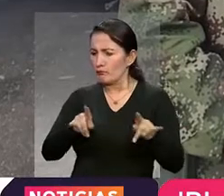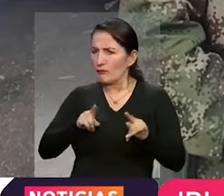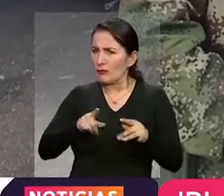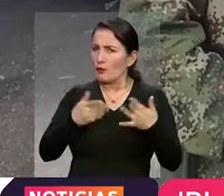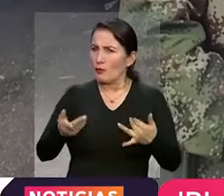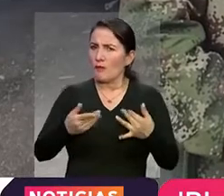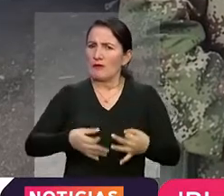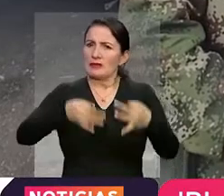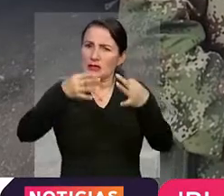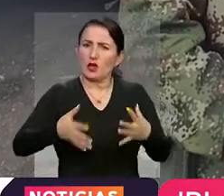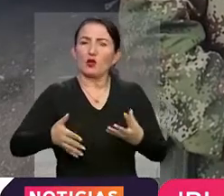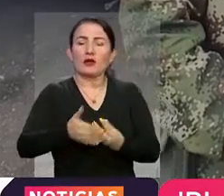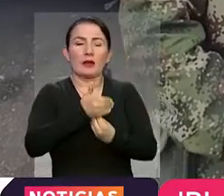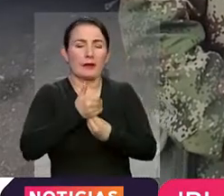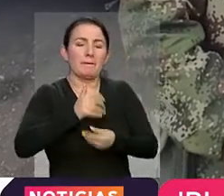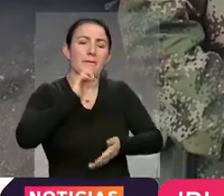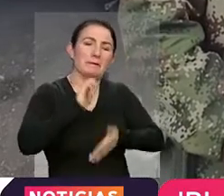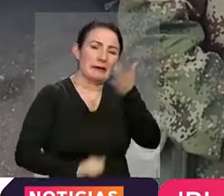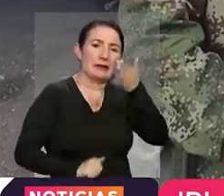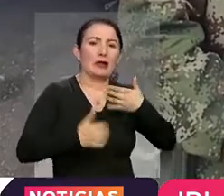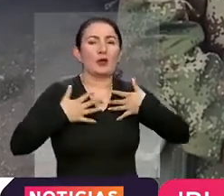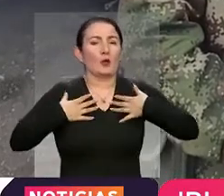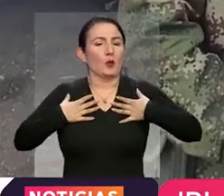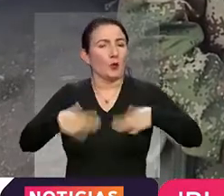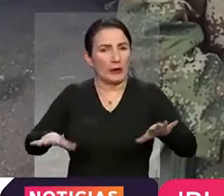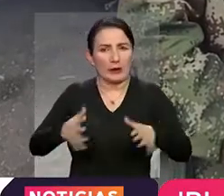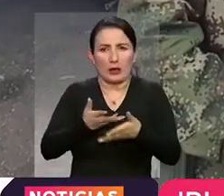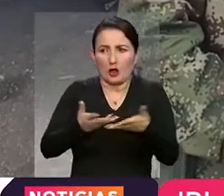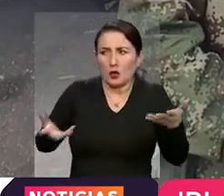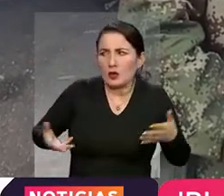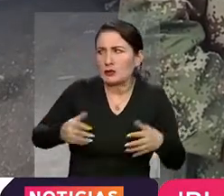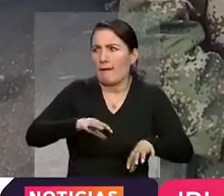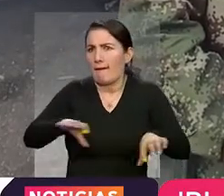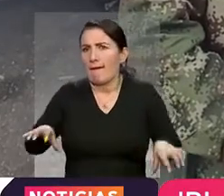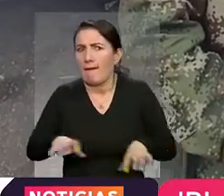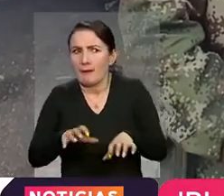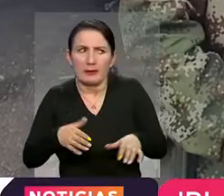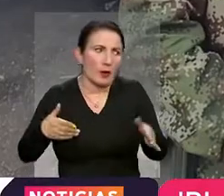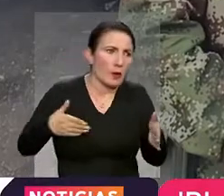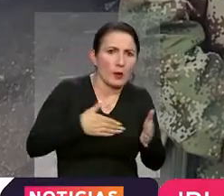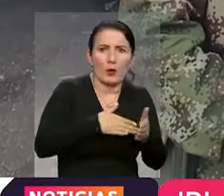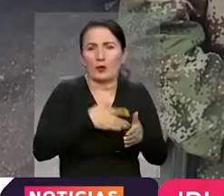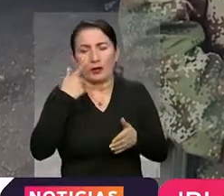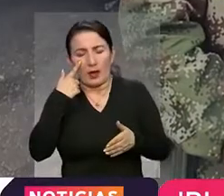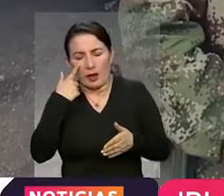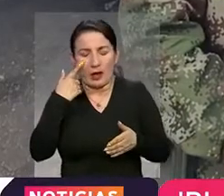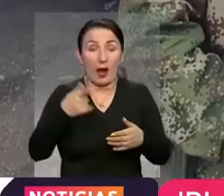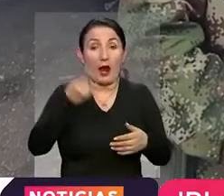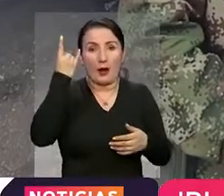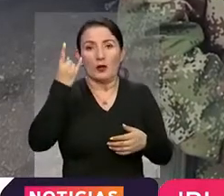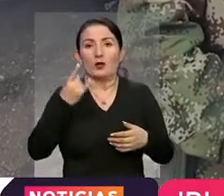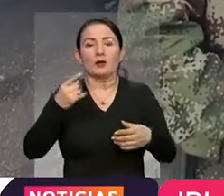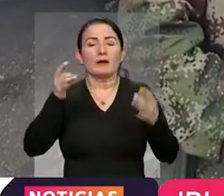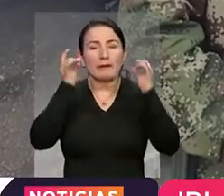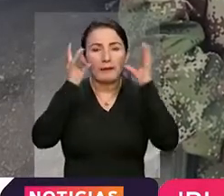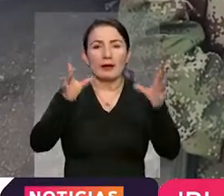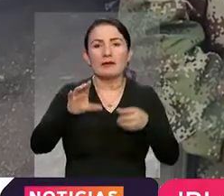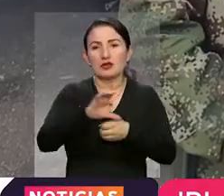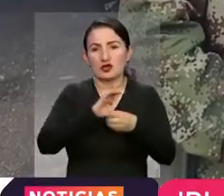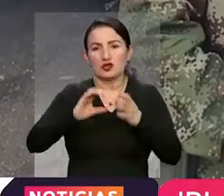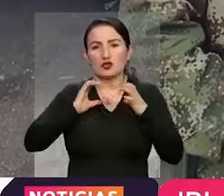y pues a mitigar cualquier, evitar cualquier acción terrorista que vaya a atentar contra la ciudad y